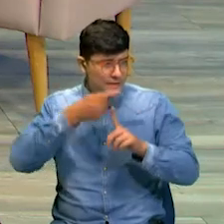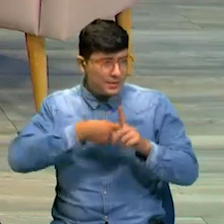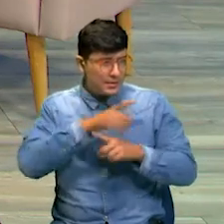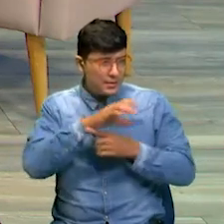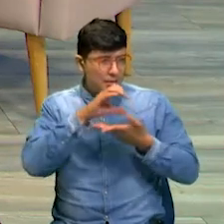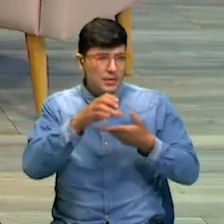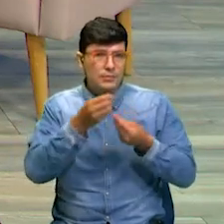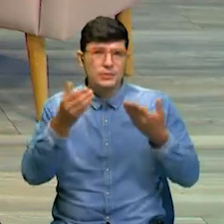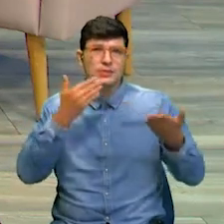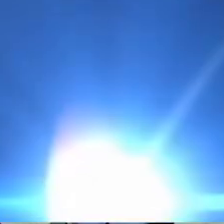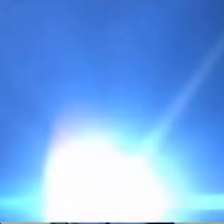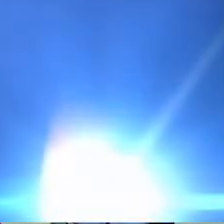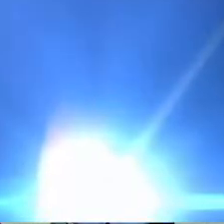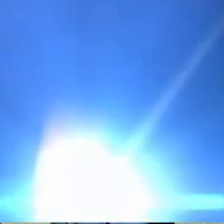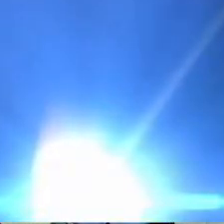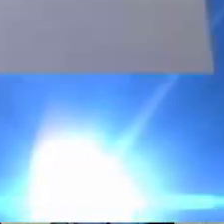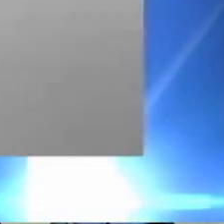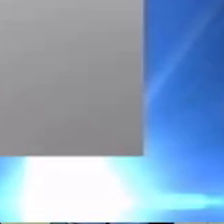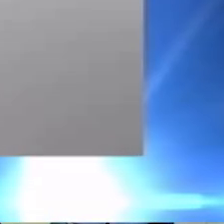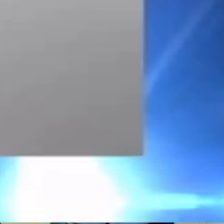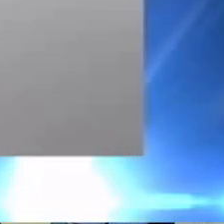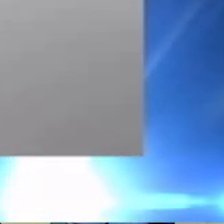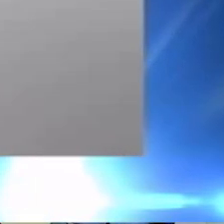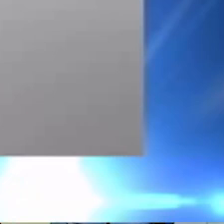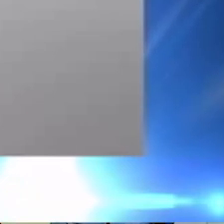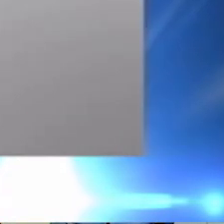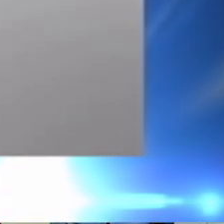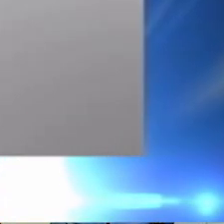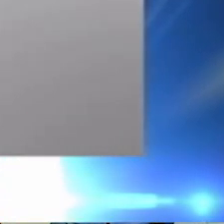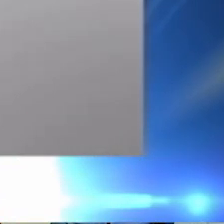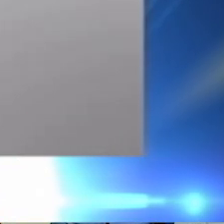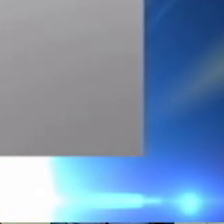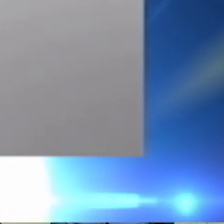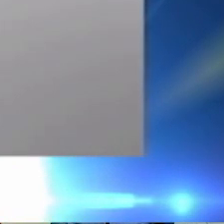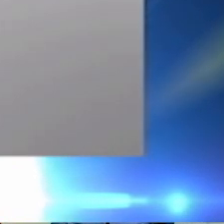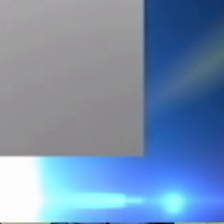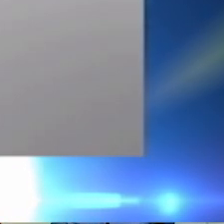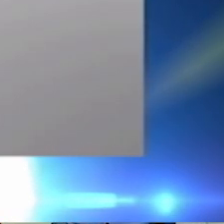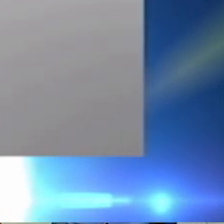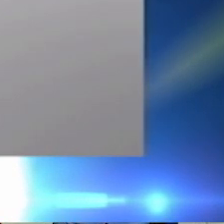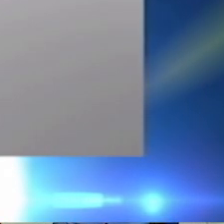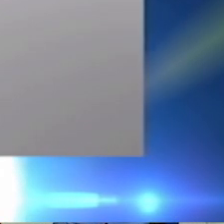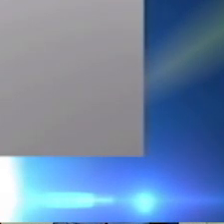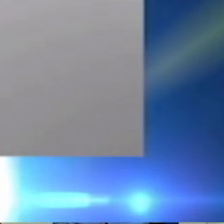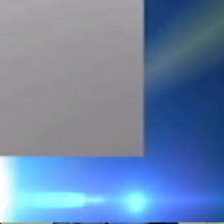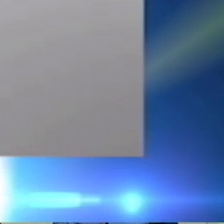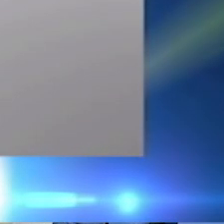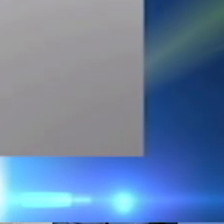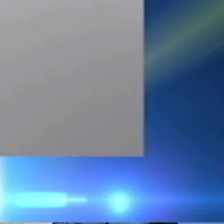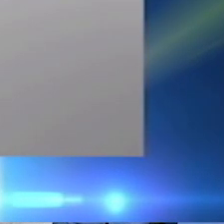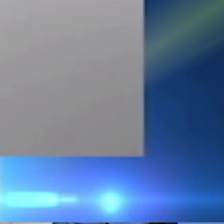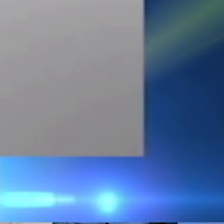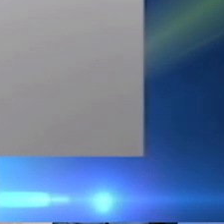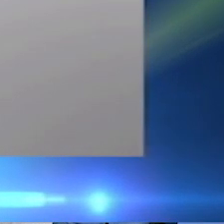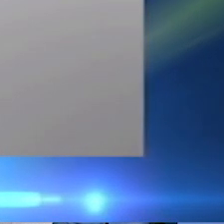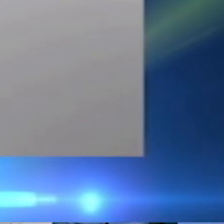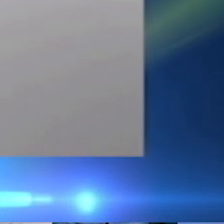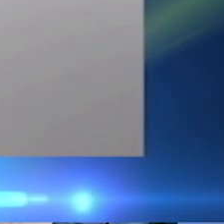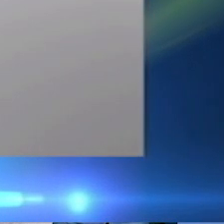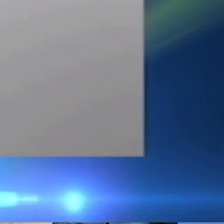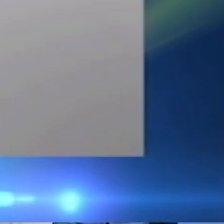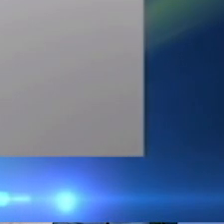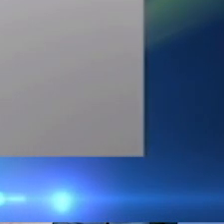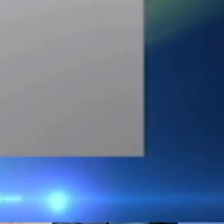gracias por su colaboración. Si se la fijaron fue porque su esposo fue cónyuge culpable. Sí, uh-huh. Él tuvo la culpa del divorcio y se